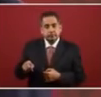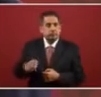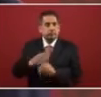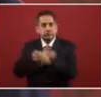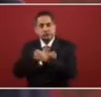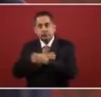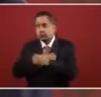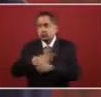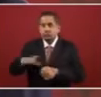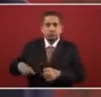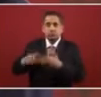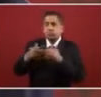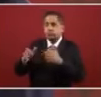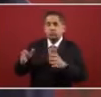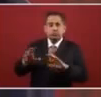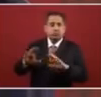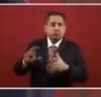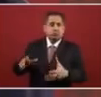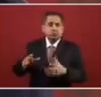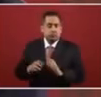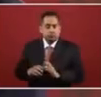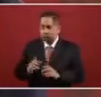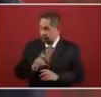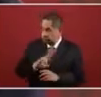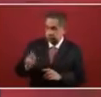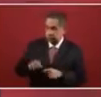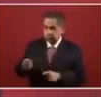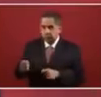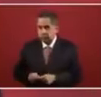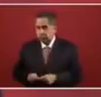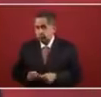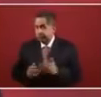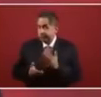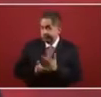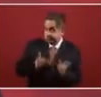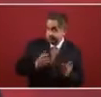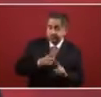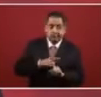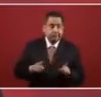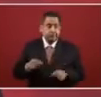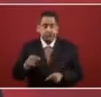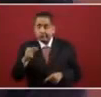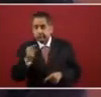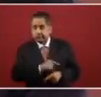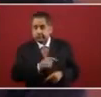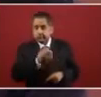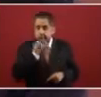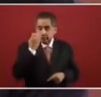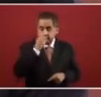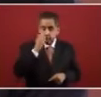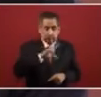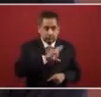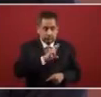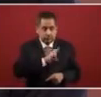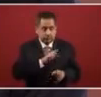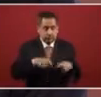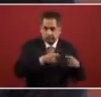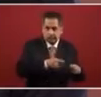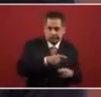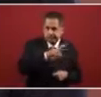pública, no incluye a estudiantes de escuelas